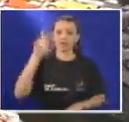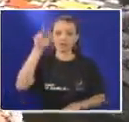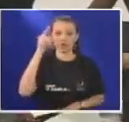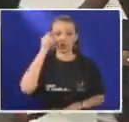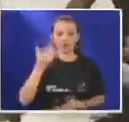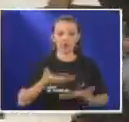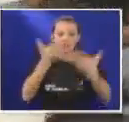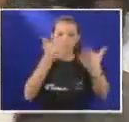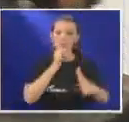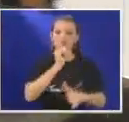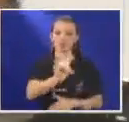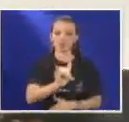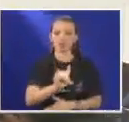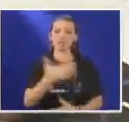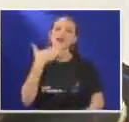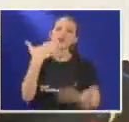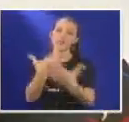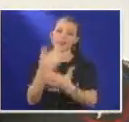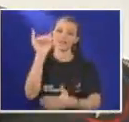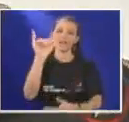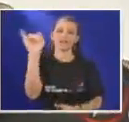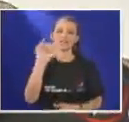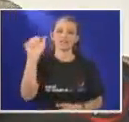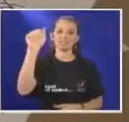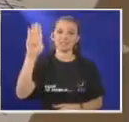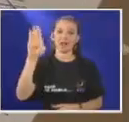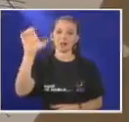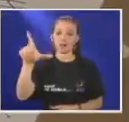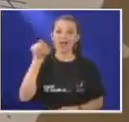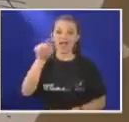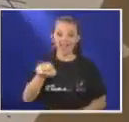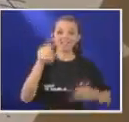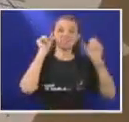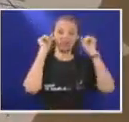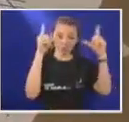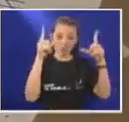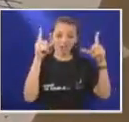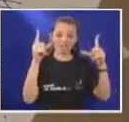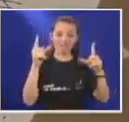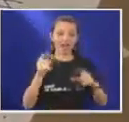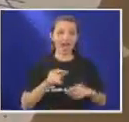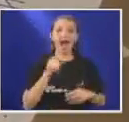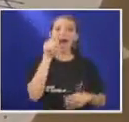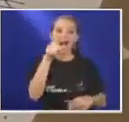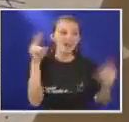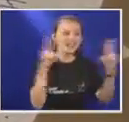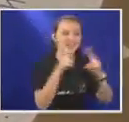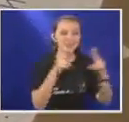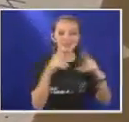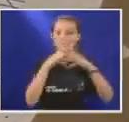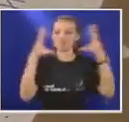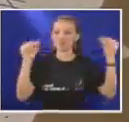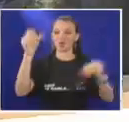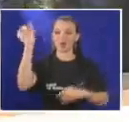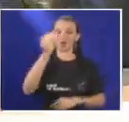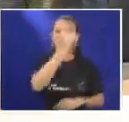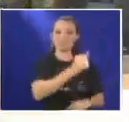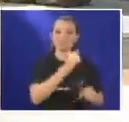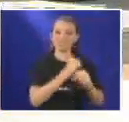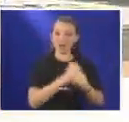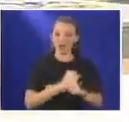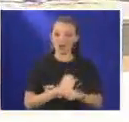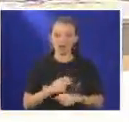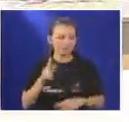ustedes. Gracias, Isabel. Esa era la sorpresa. Y una vez divulgada, poco a poco, todos los trabajadores del canal se